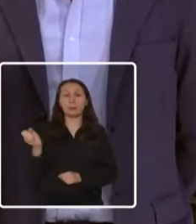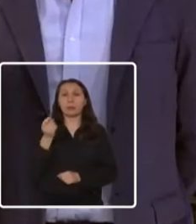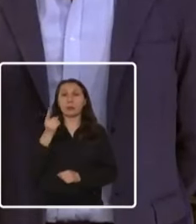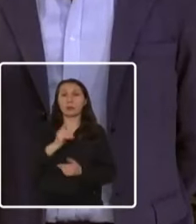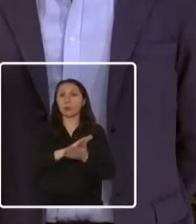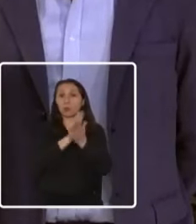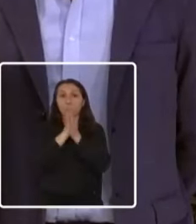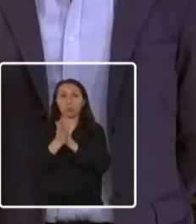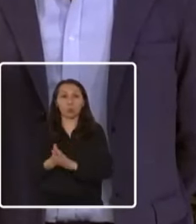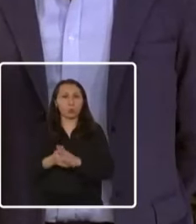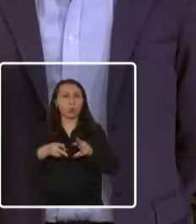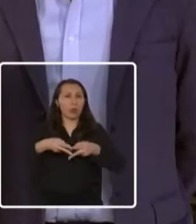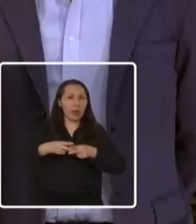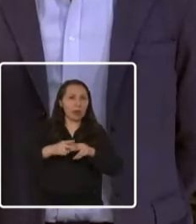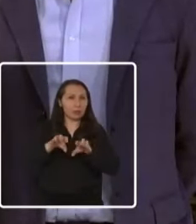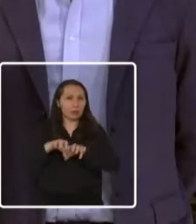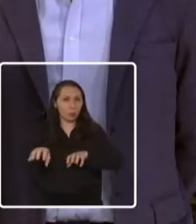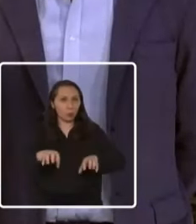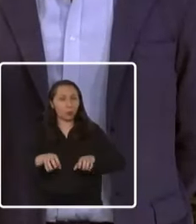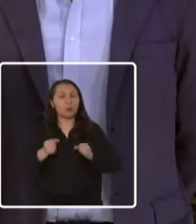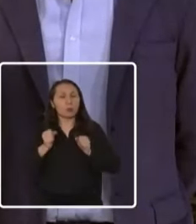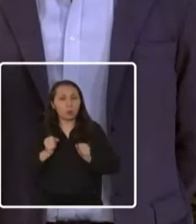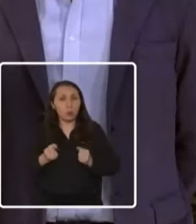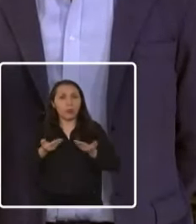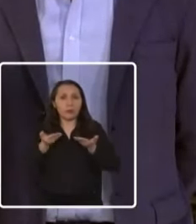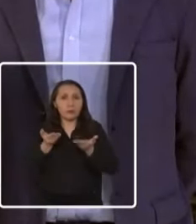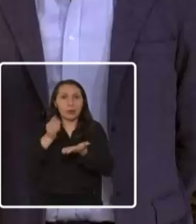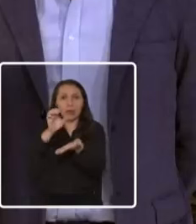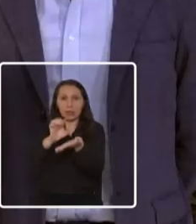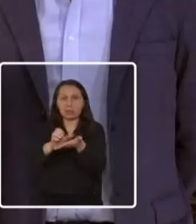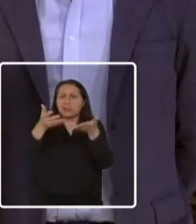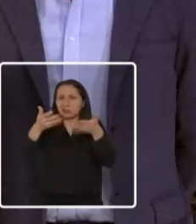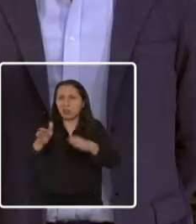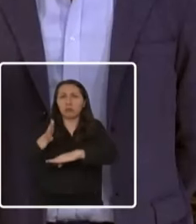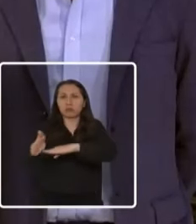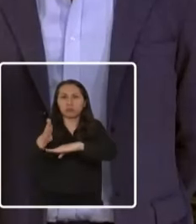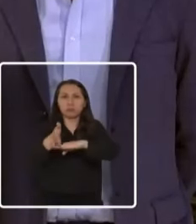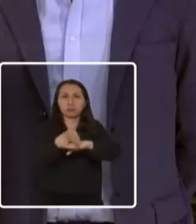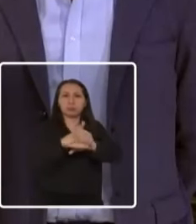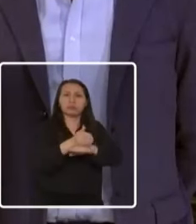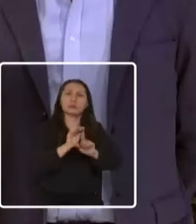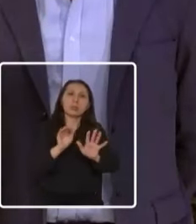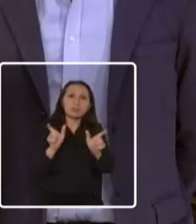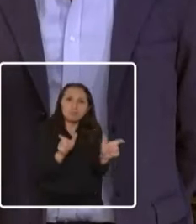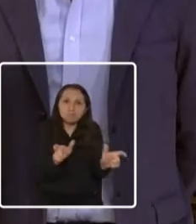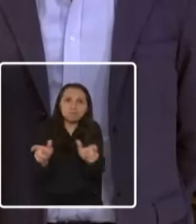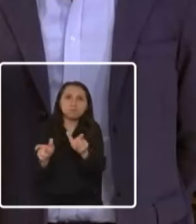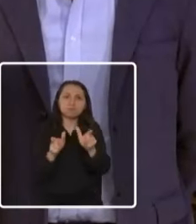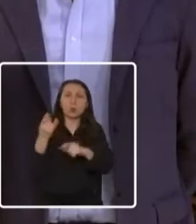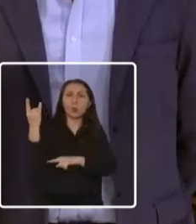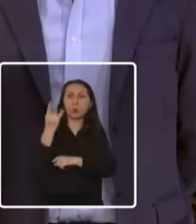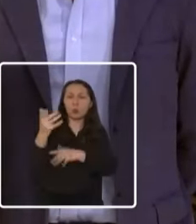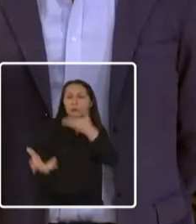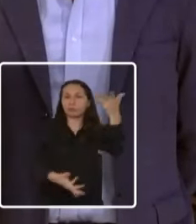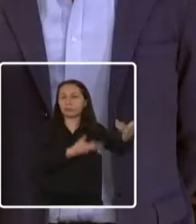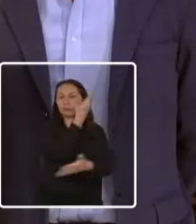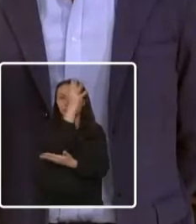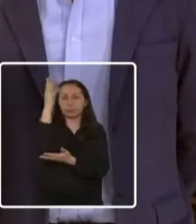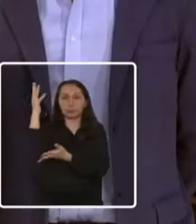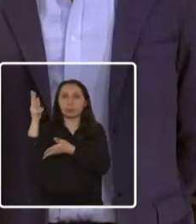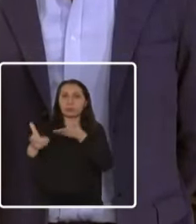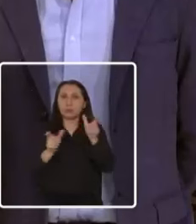Primero, todas las herramientas y las capacidades del Estado están desplegadas en contener la emergencia de los incendios